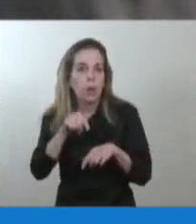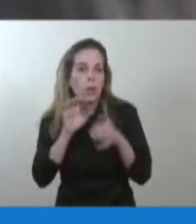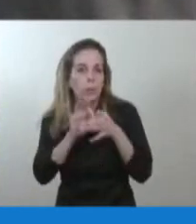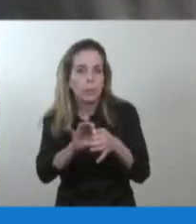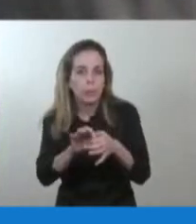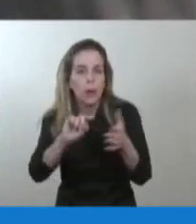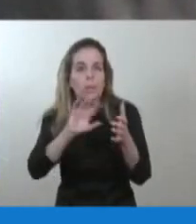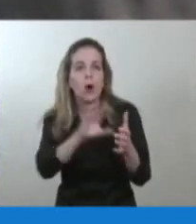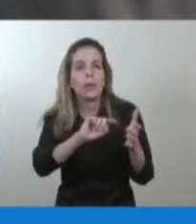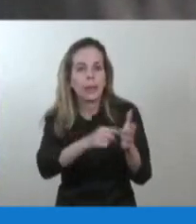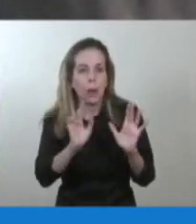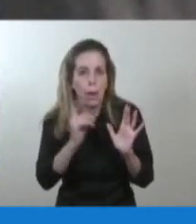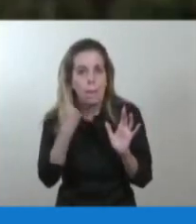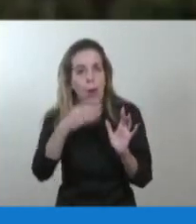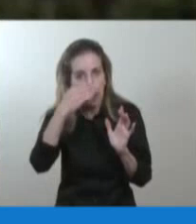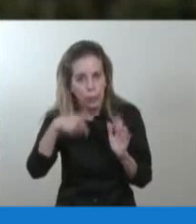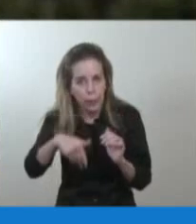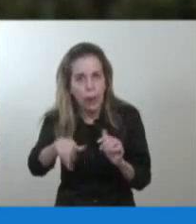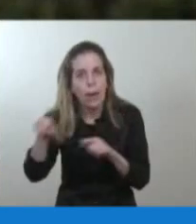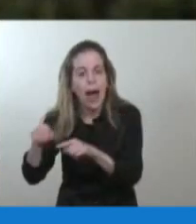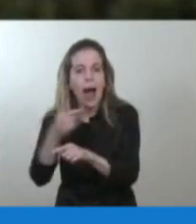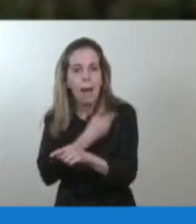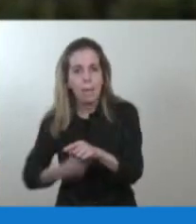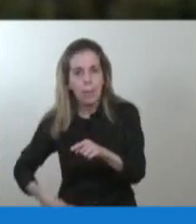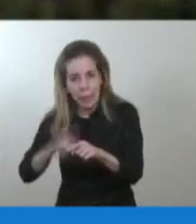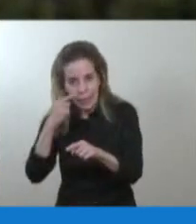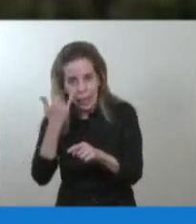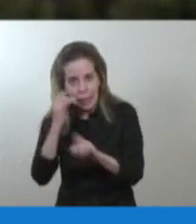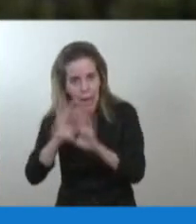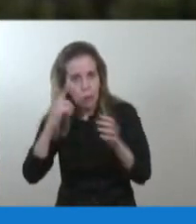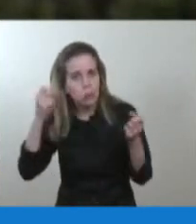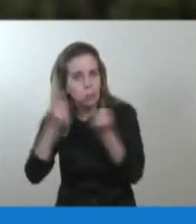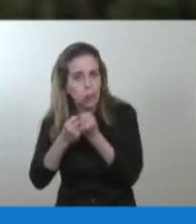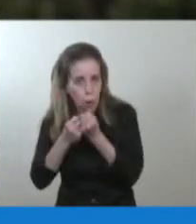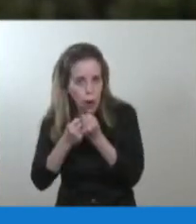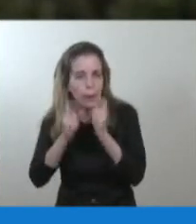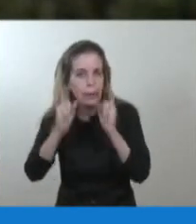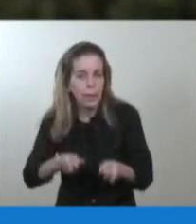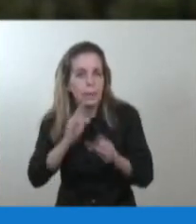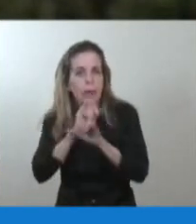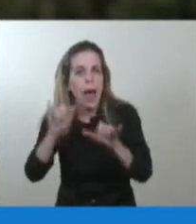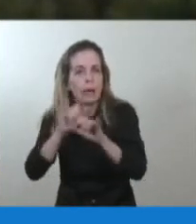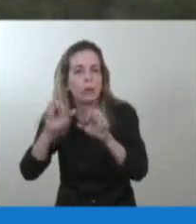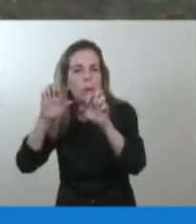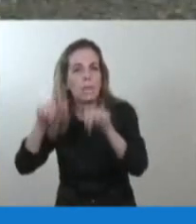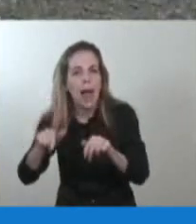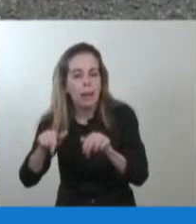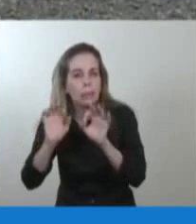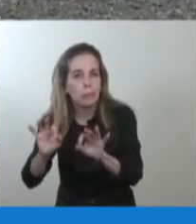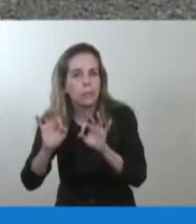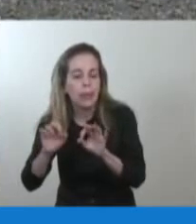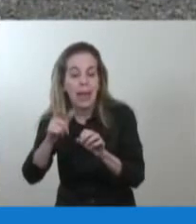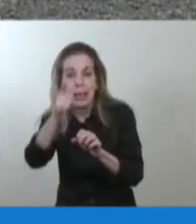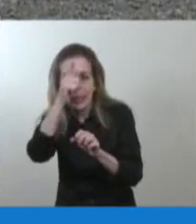gran buenos aires- pero los próximos días alberto tal como quedamos vamos a estar anunciando un plan integral